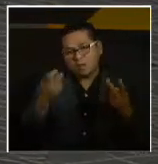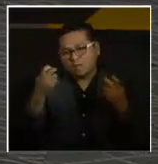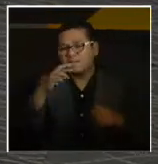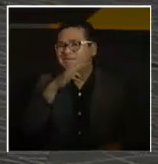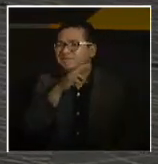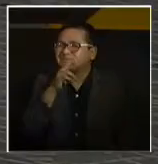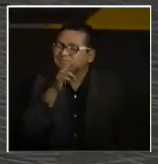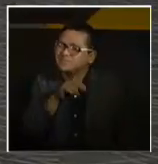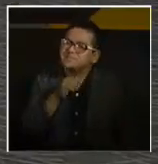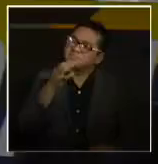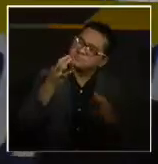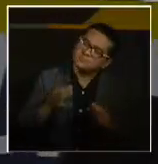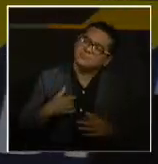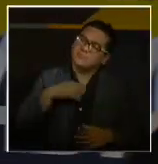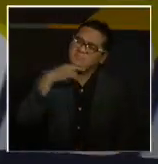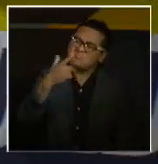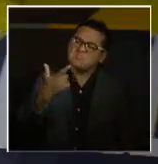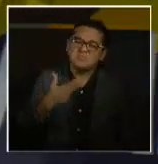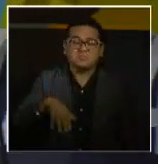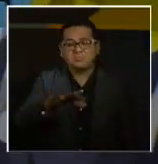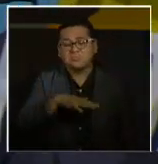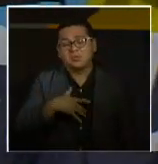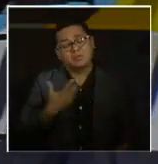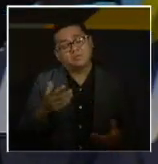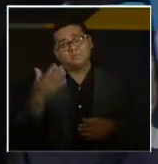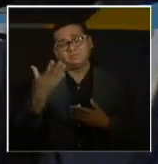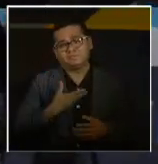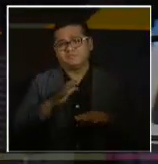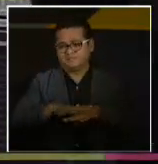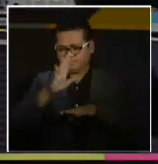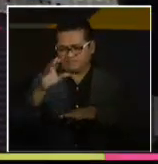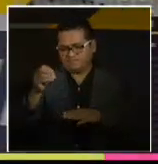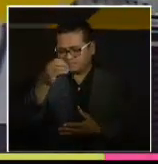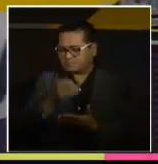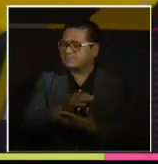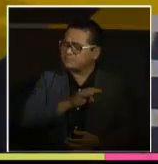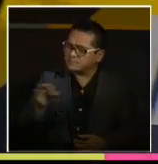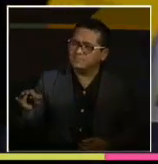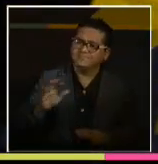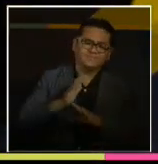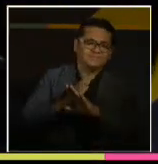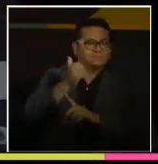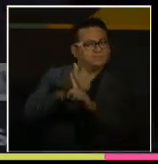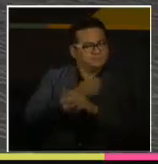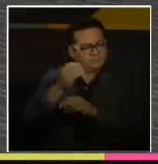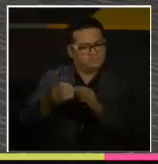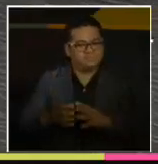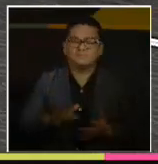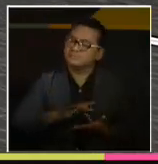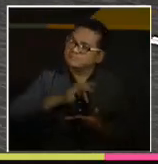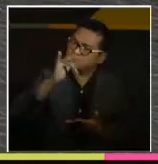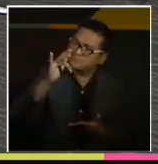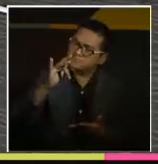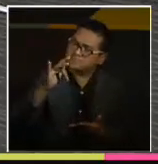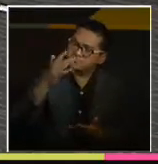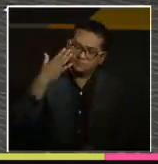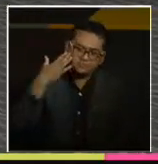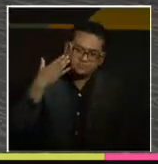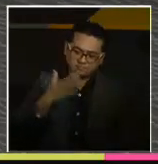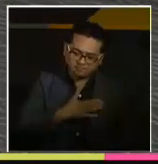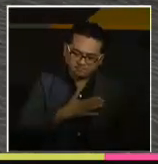más rápida, más expedita y vamos a tener más oportunidad de evitar la delincuencia. Gracias, gracias, candidato, muy